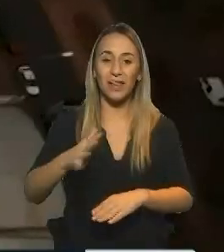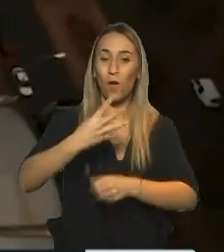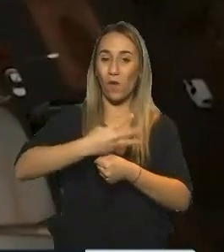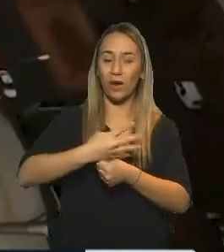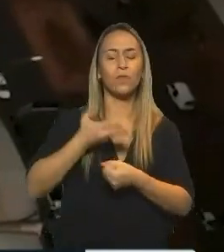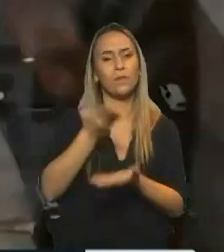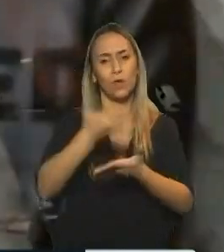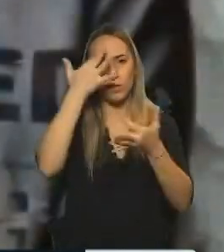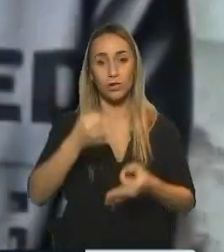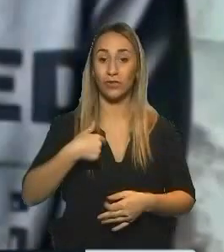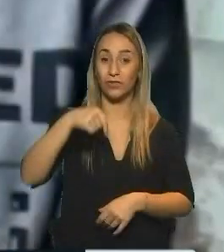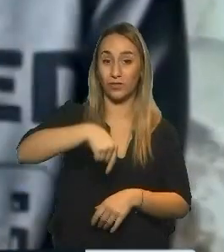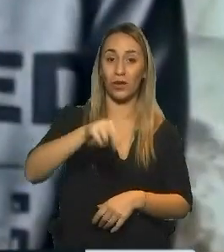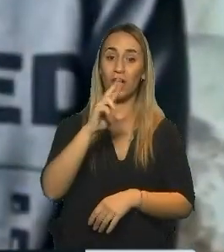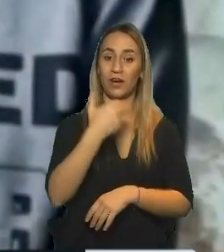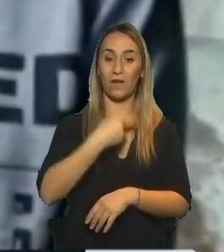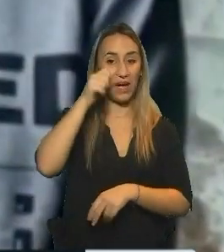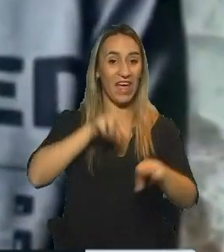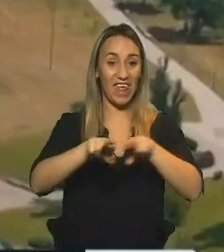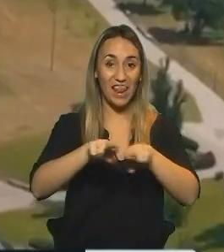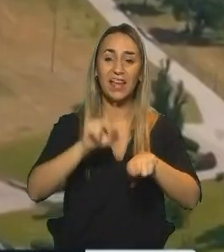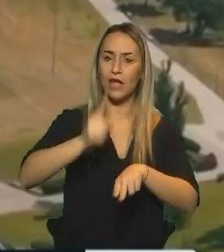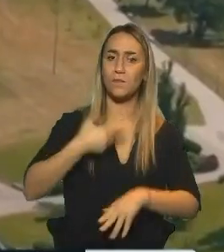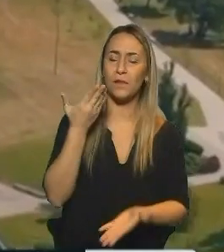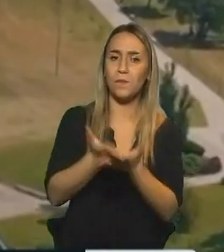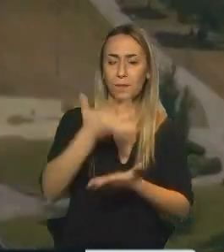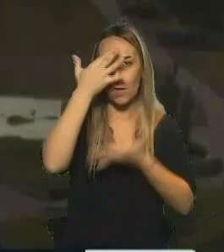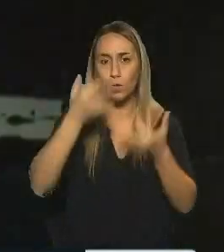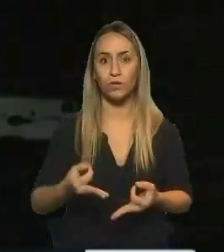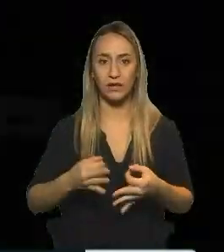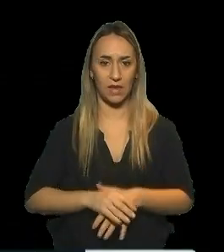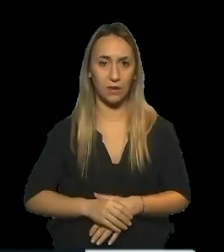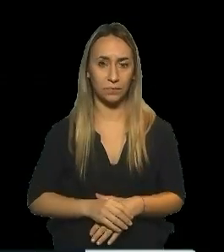justicia. Yo estoy en Rafaela y también exijo justicia.